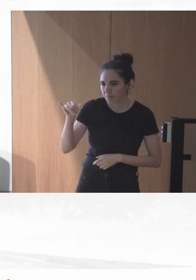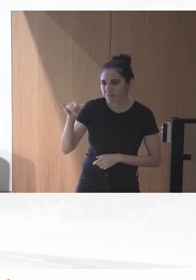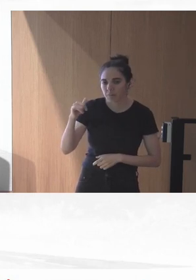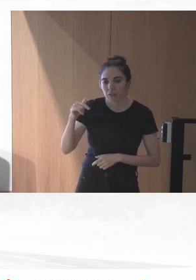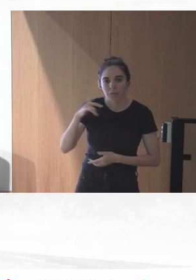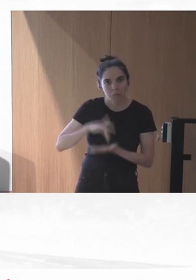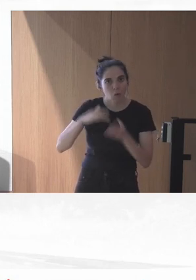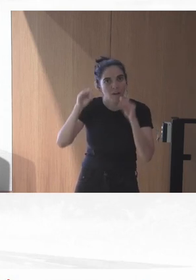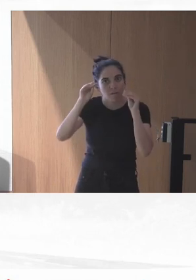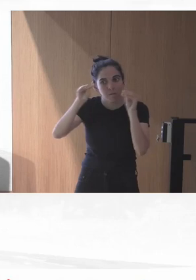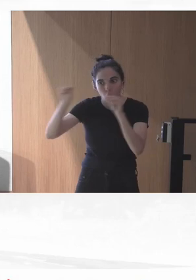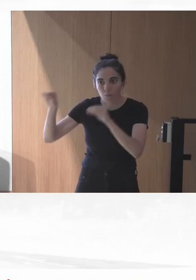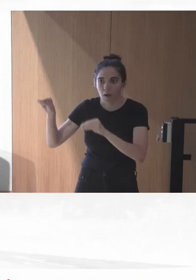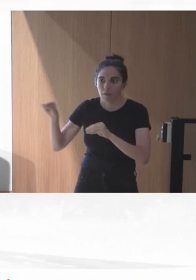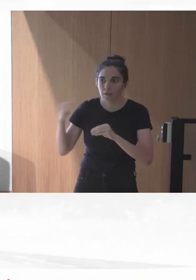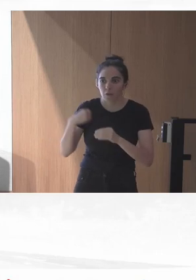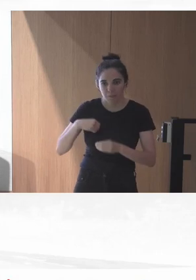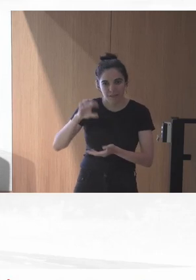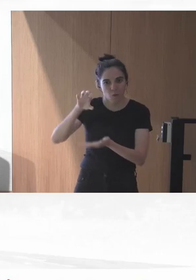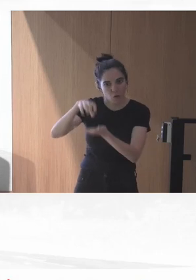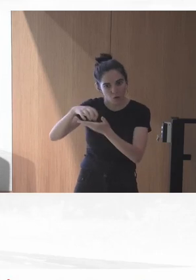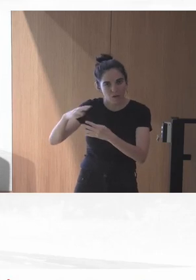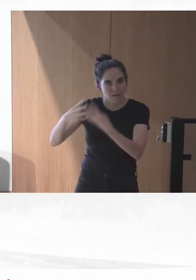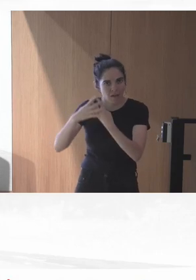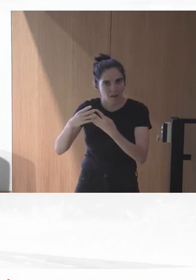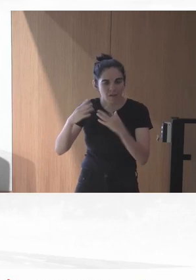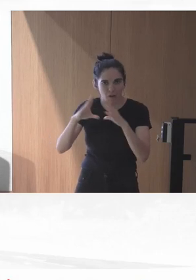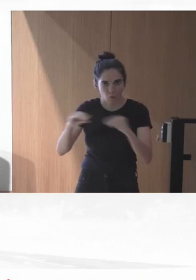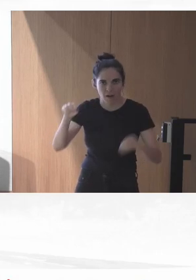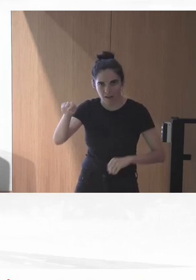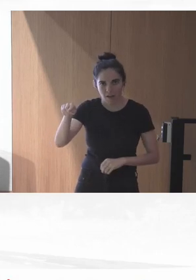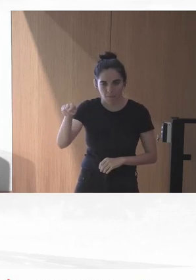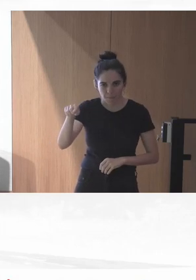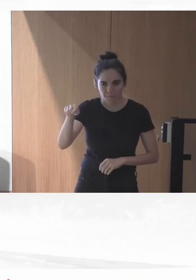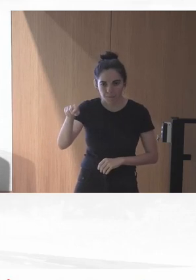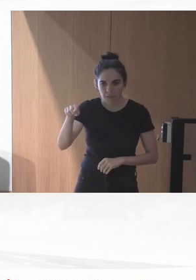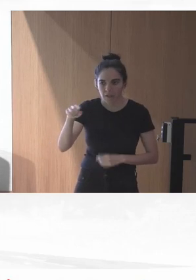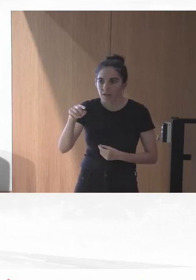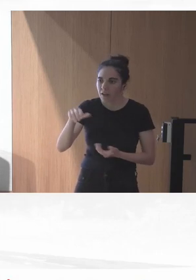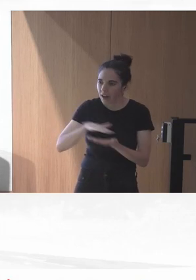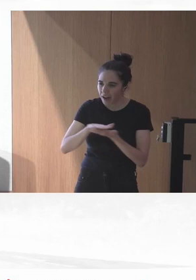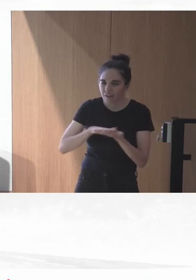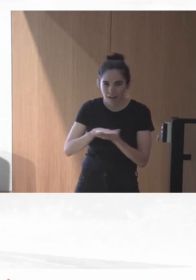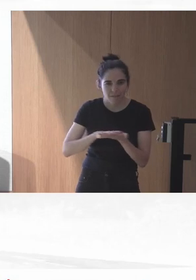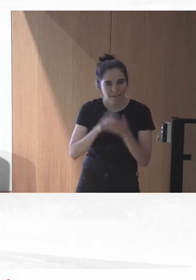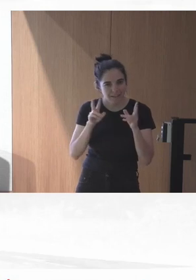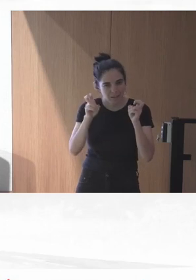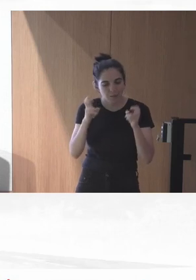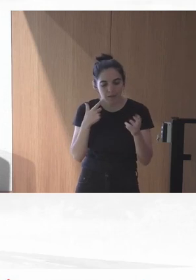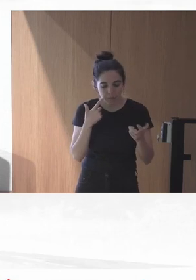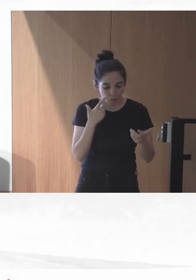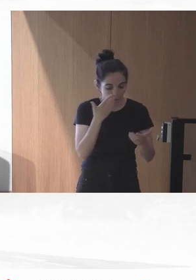personal de una penitenciaría de Rumanía y hablamos mucho sobre el vínculo que existe entre la discriminación y